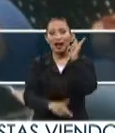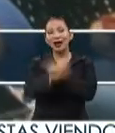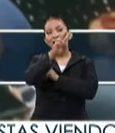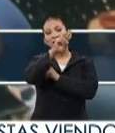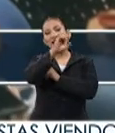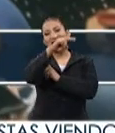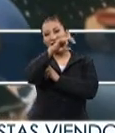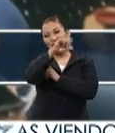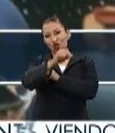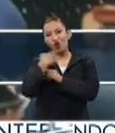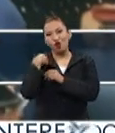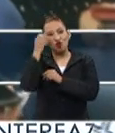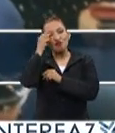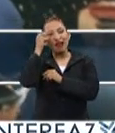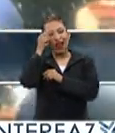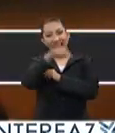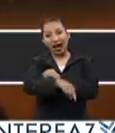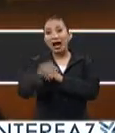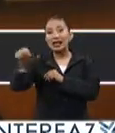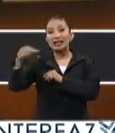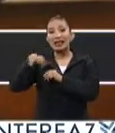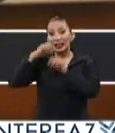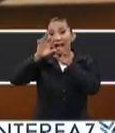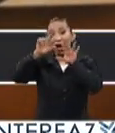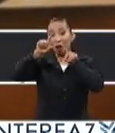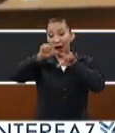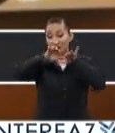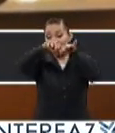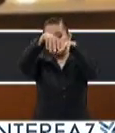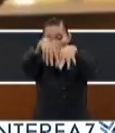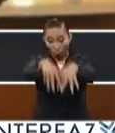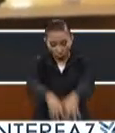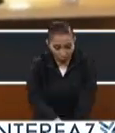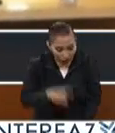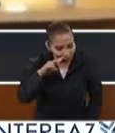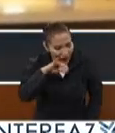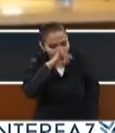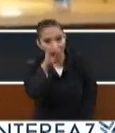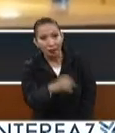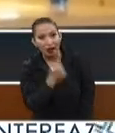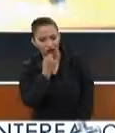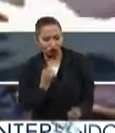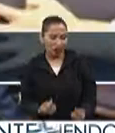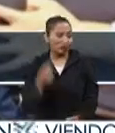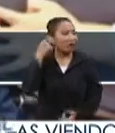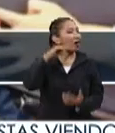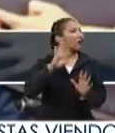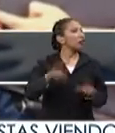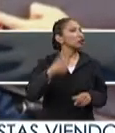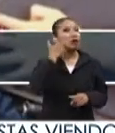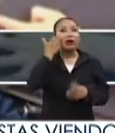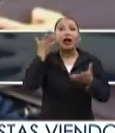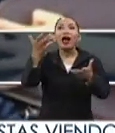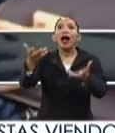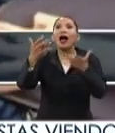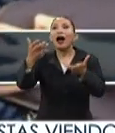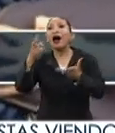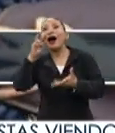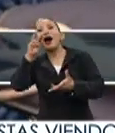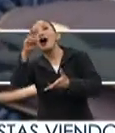Niágara. Entonces, por decirse, a lo mejor yo en mi infancia pensaba, a lo mejor yo quiero ir